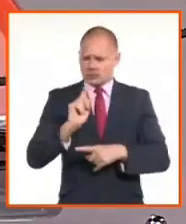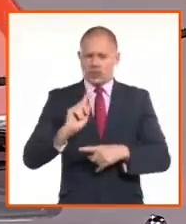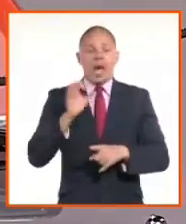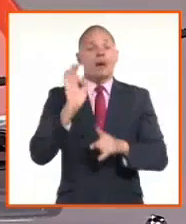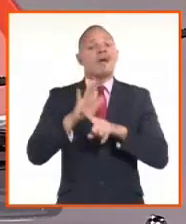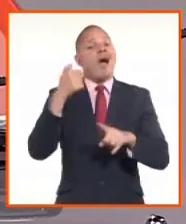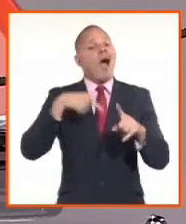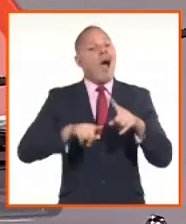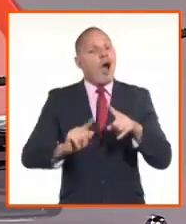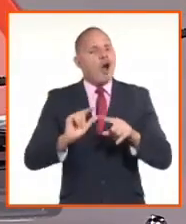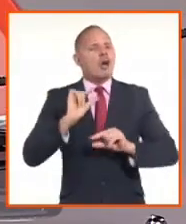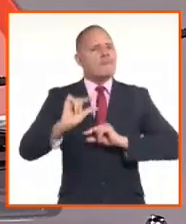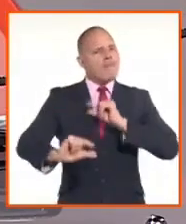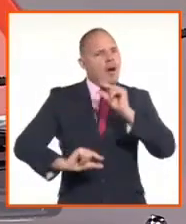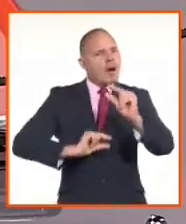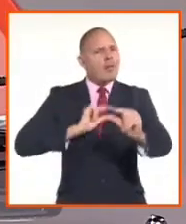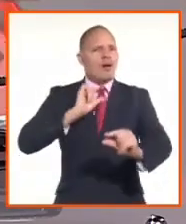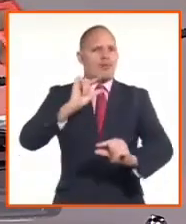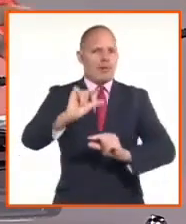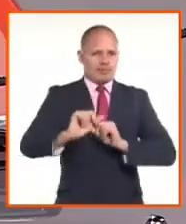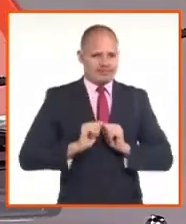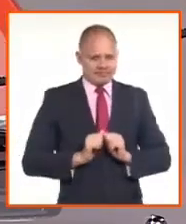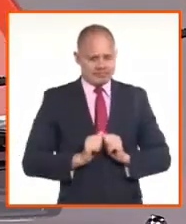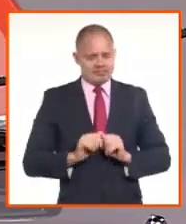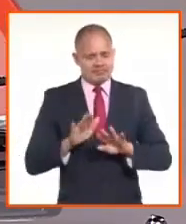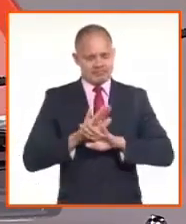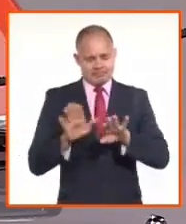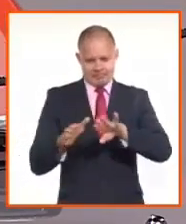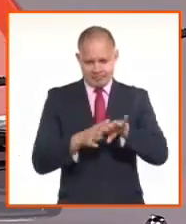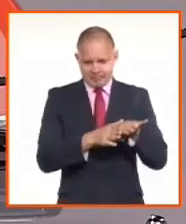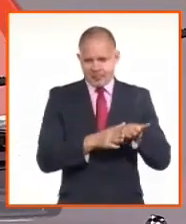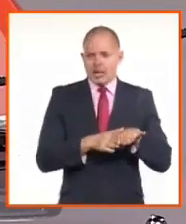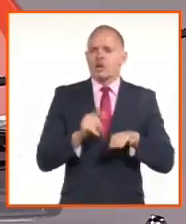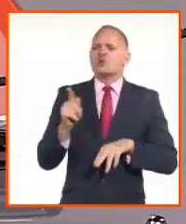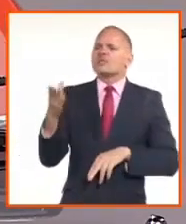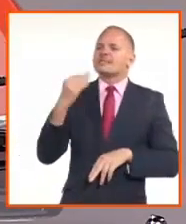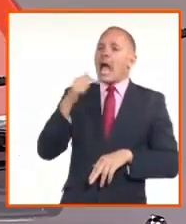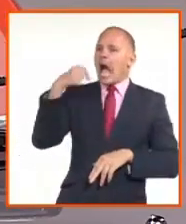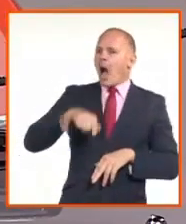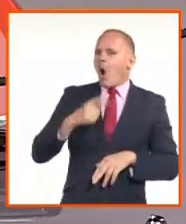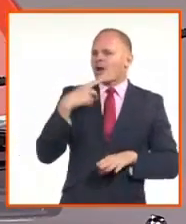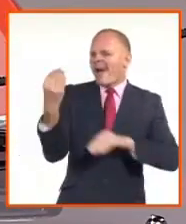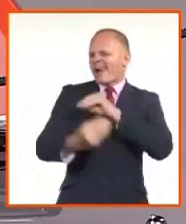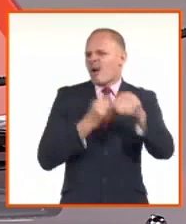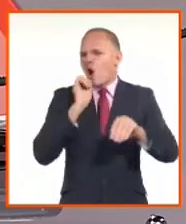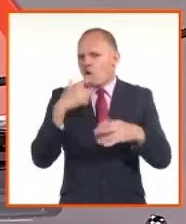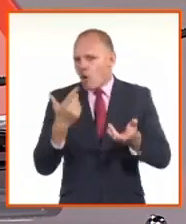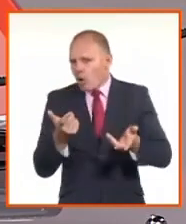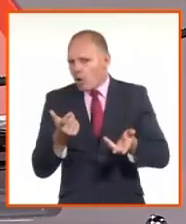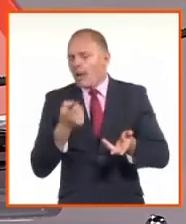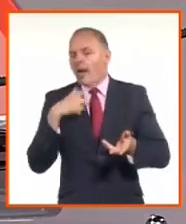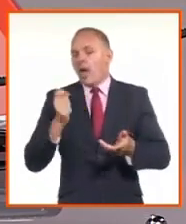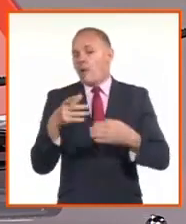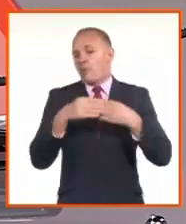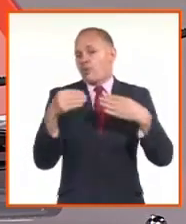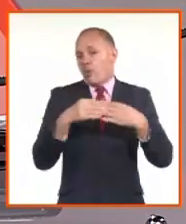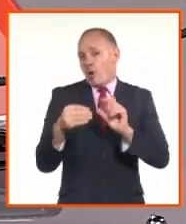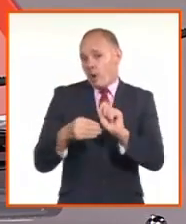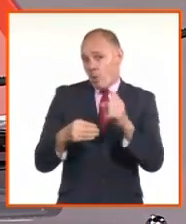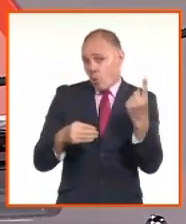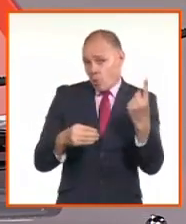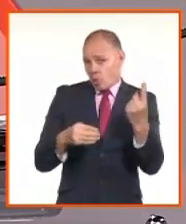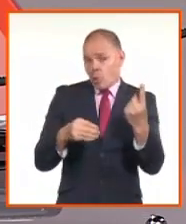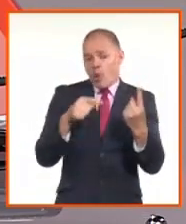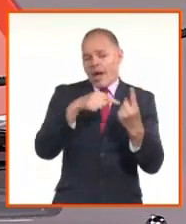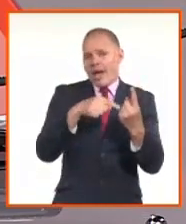país este tipo de cambio que se ha establecido de 120 pesos por un dólar es un aquello que usted decía de un tipo